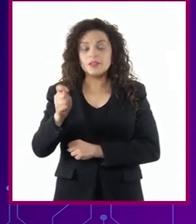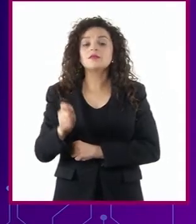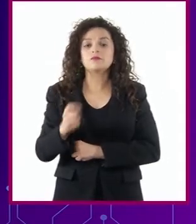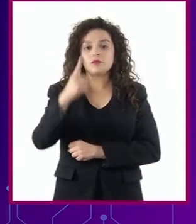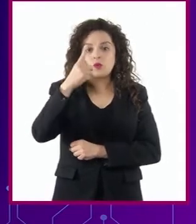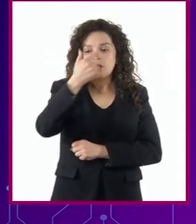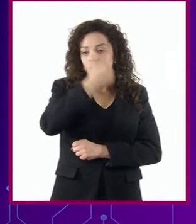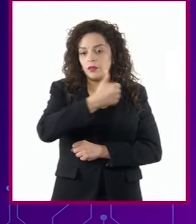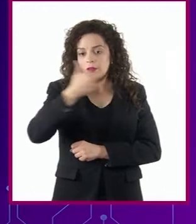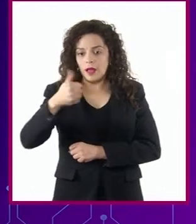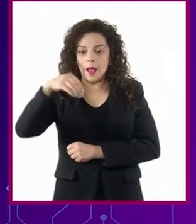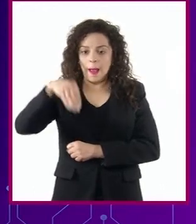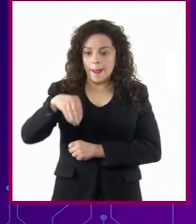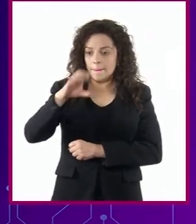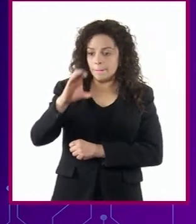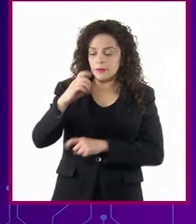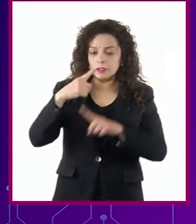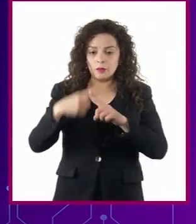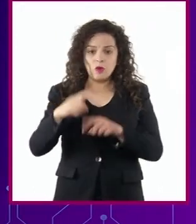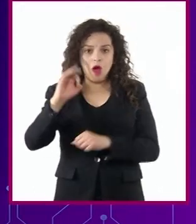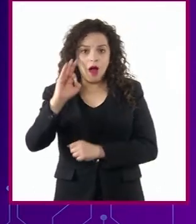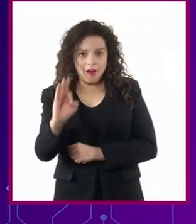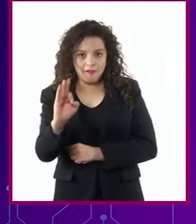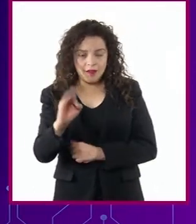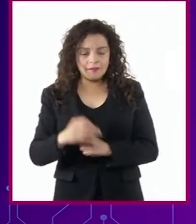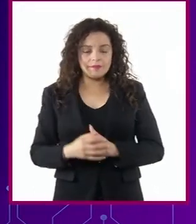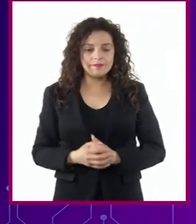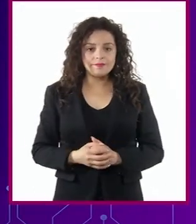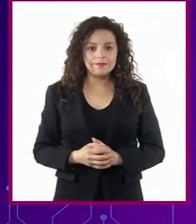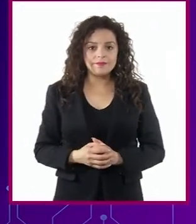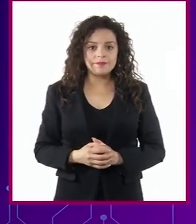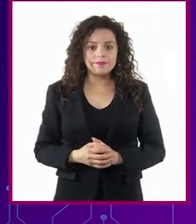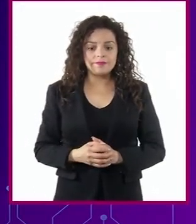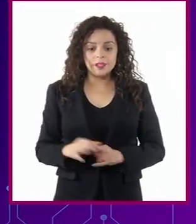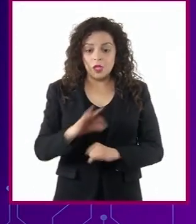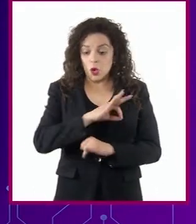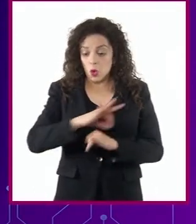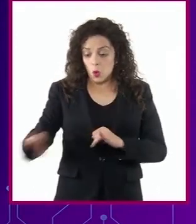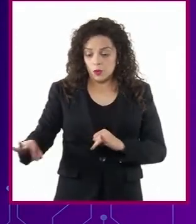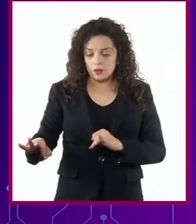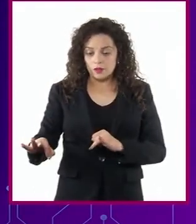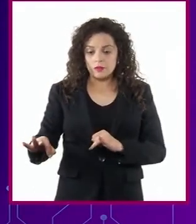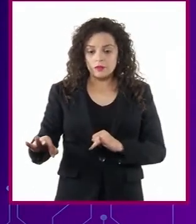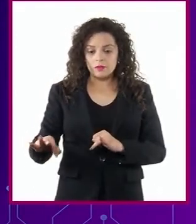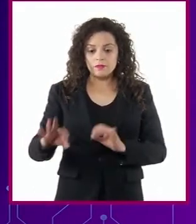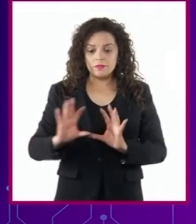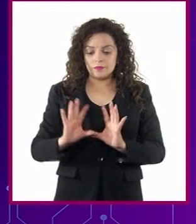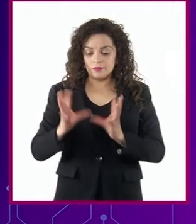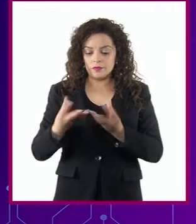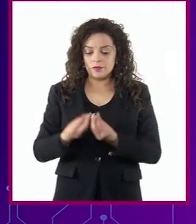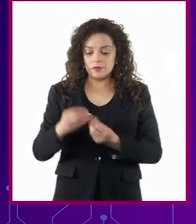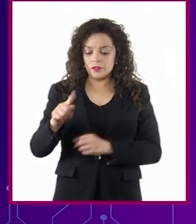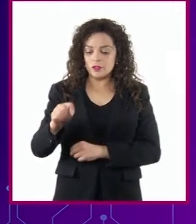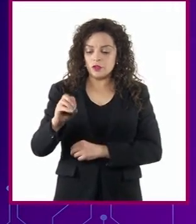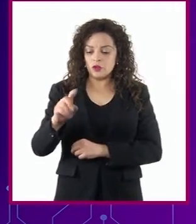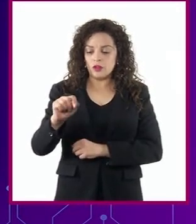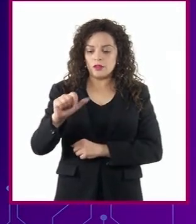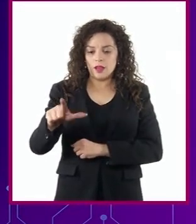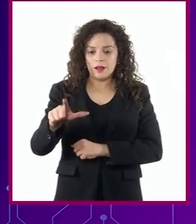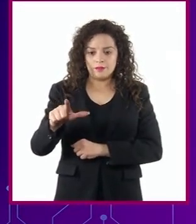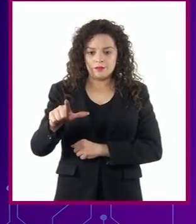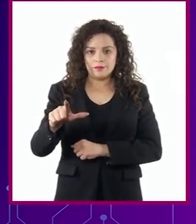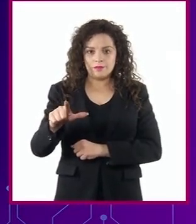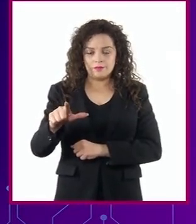de las marcas de clase por su frecuencia correspondiente. Al final de las columnas se encuentra la suma de las marcas de